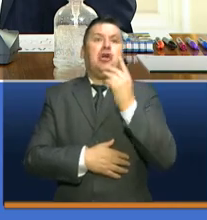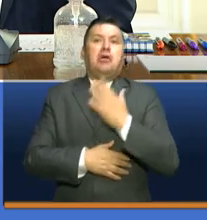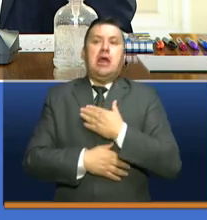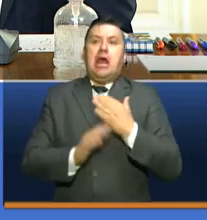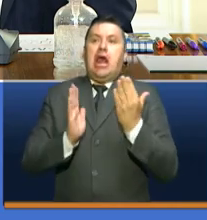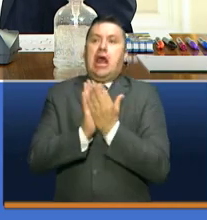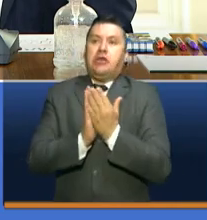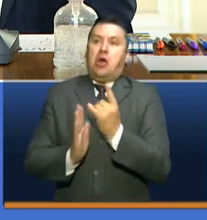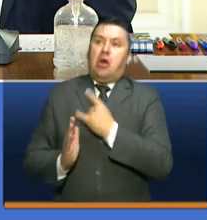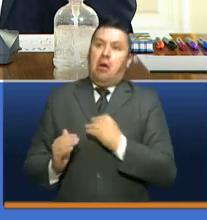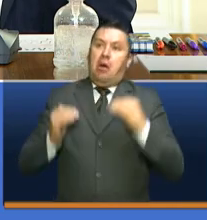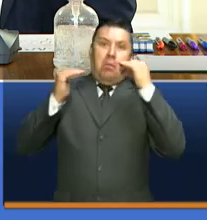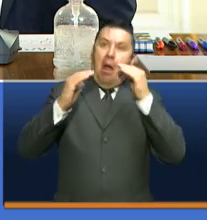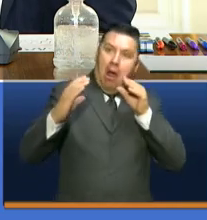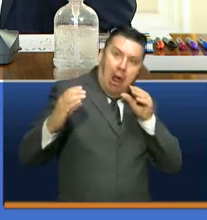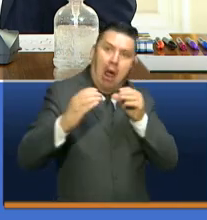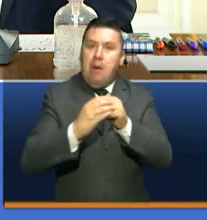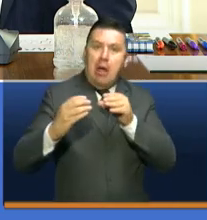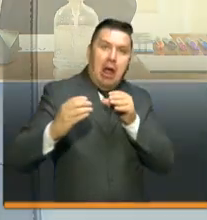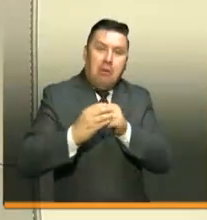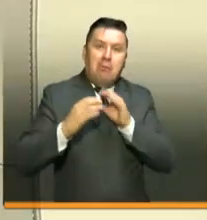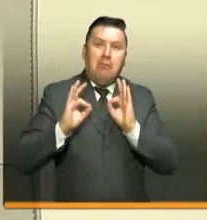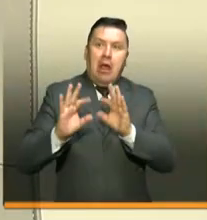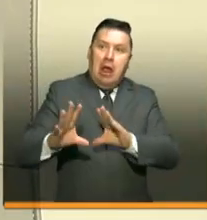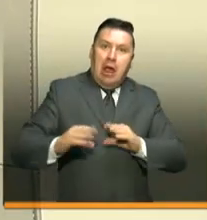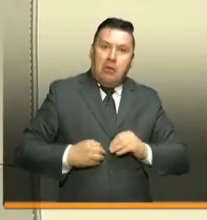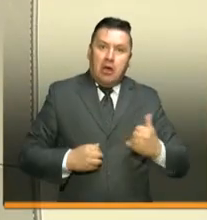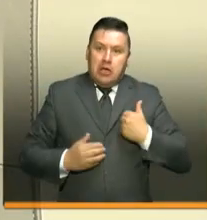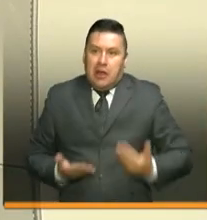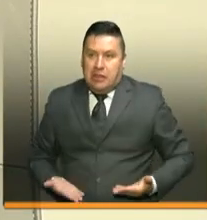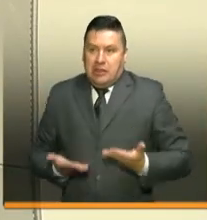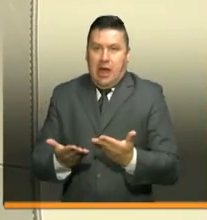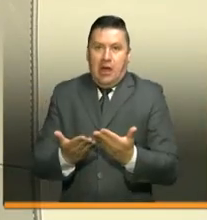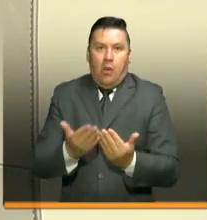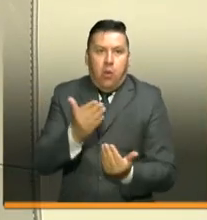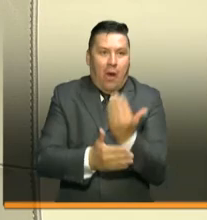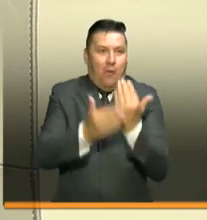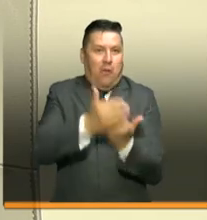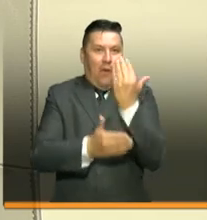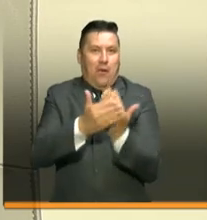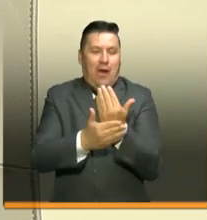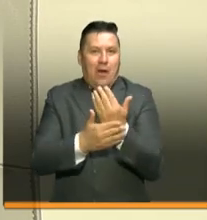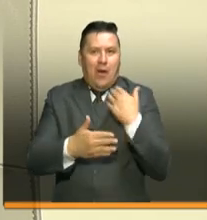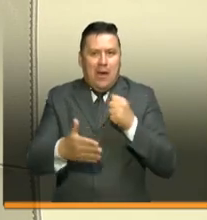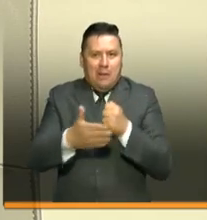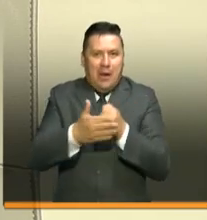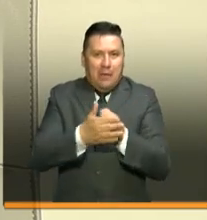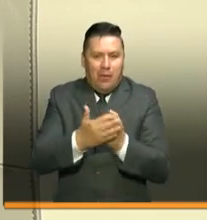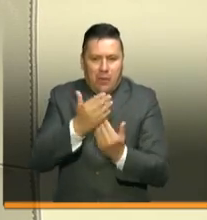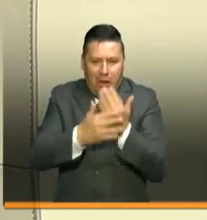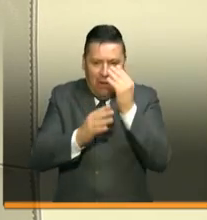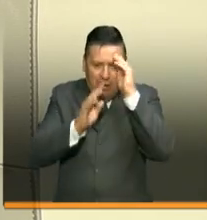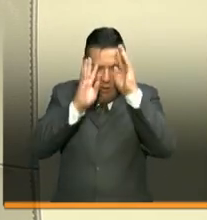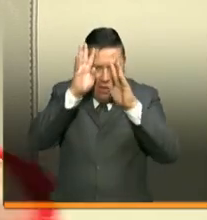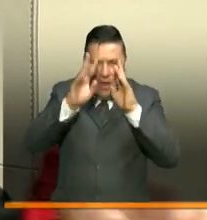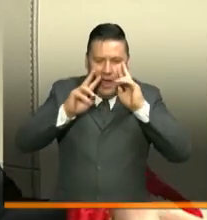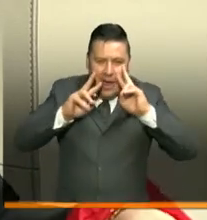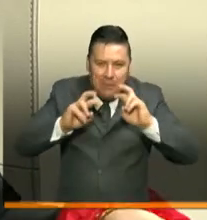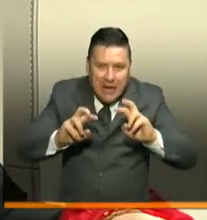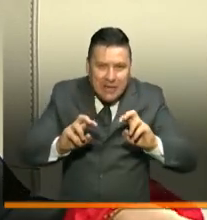de educación superior ajustándose para servirle a los jóvenes, sino también innovando y aportarle a los retos en materia de innovación,